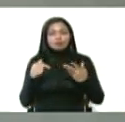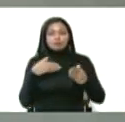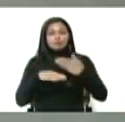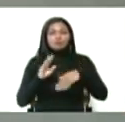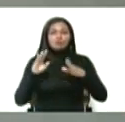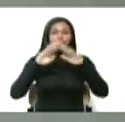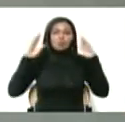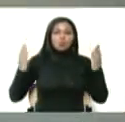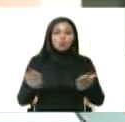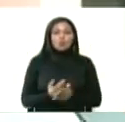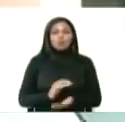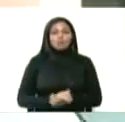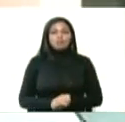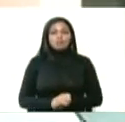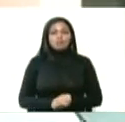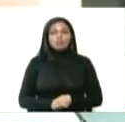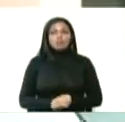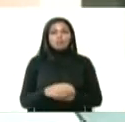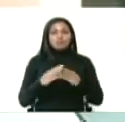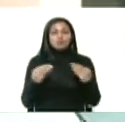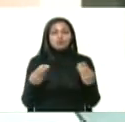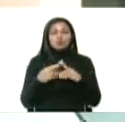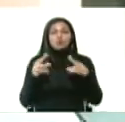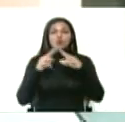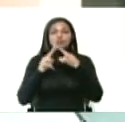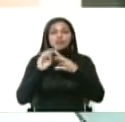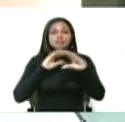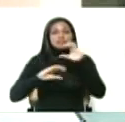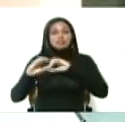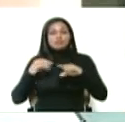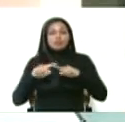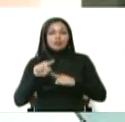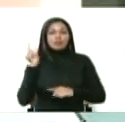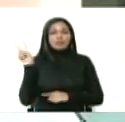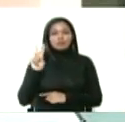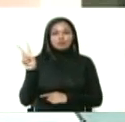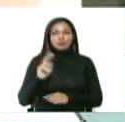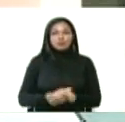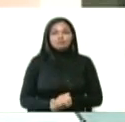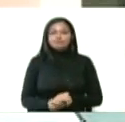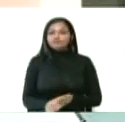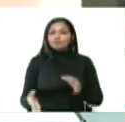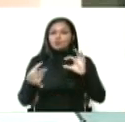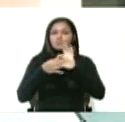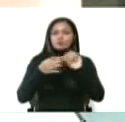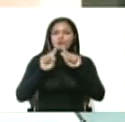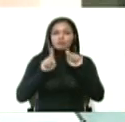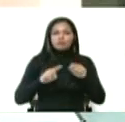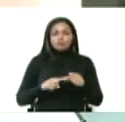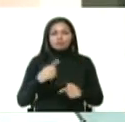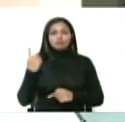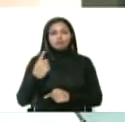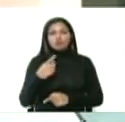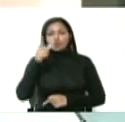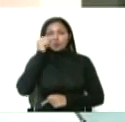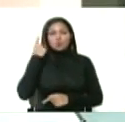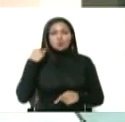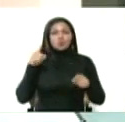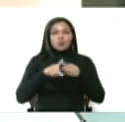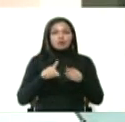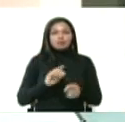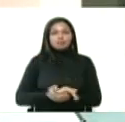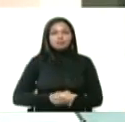mundo. Toda la batería del conocimiento científico de Venezuela está unida como un solo hombre, como una sola